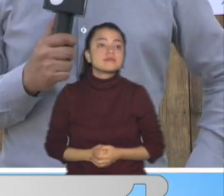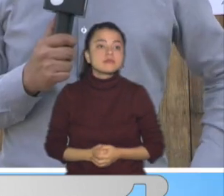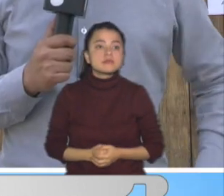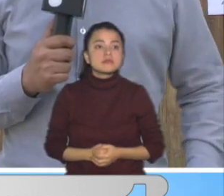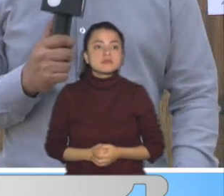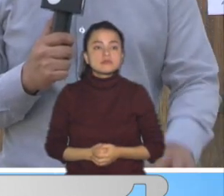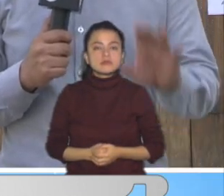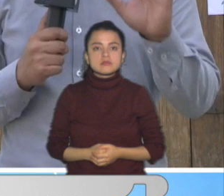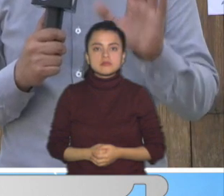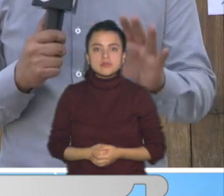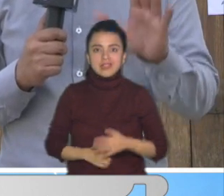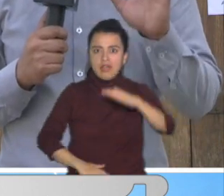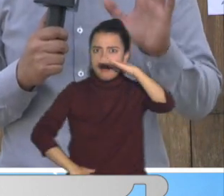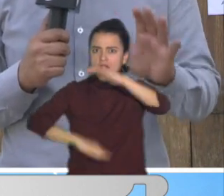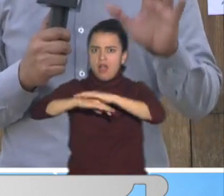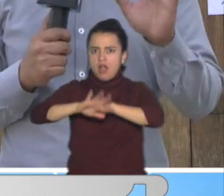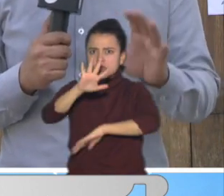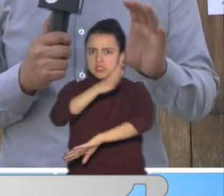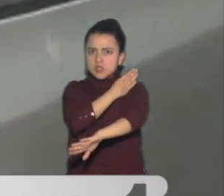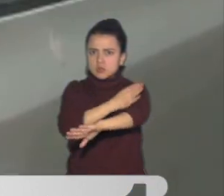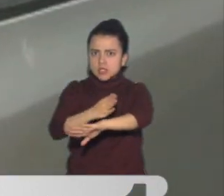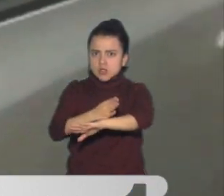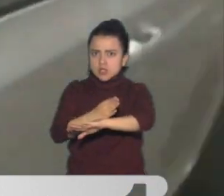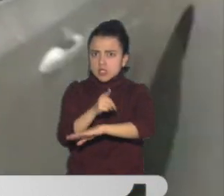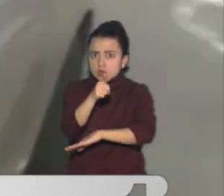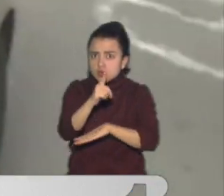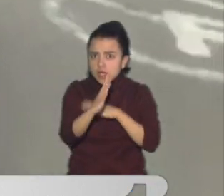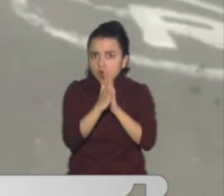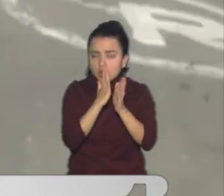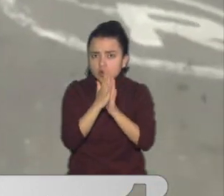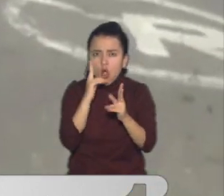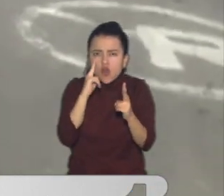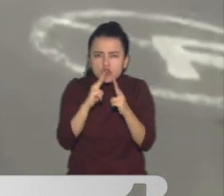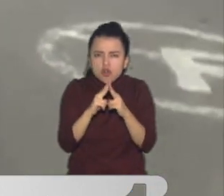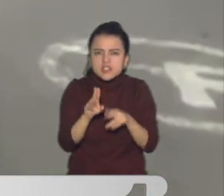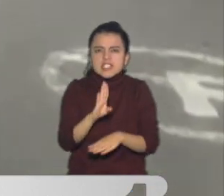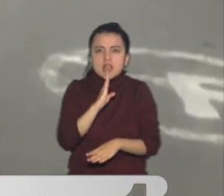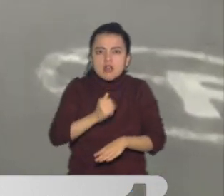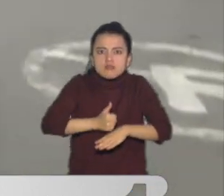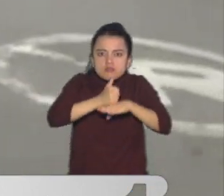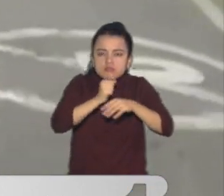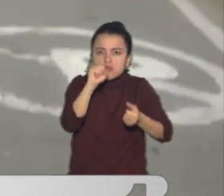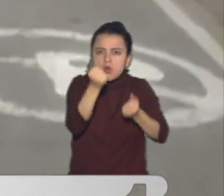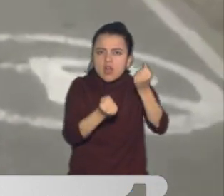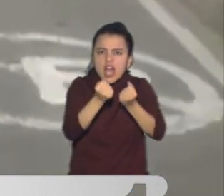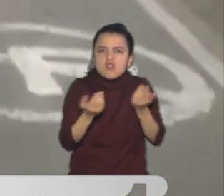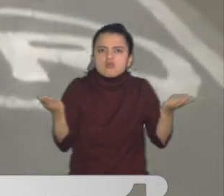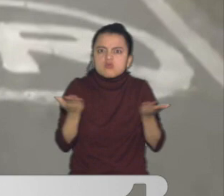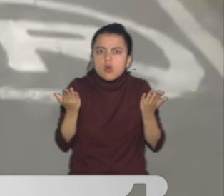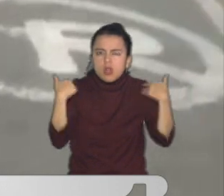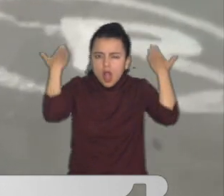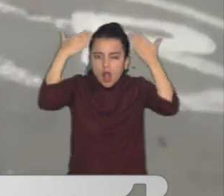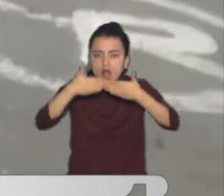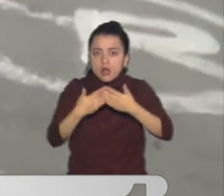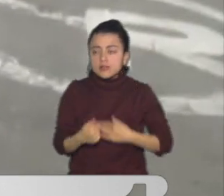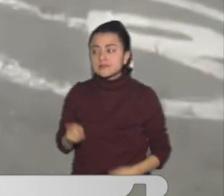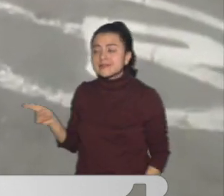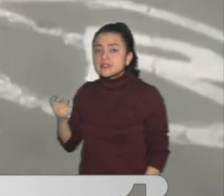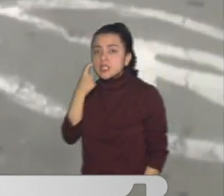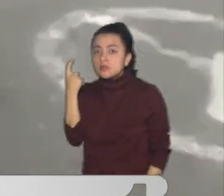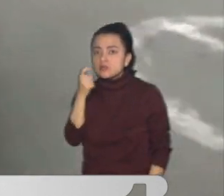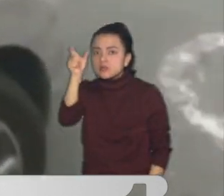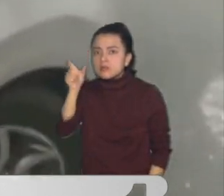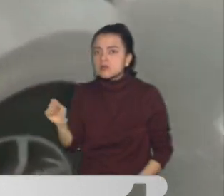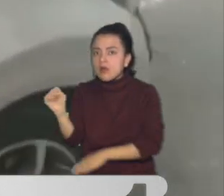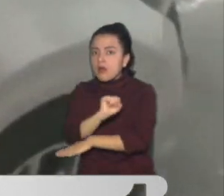una recompensa de hasta 5 millones de pesos a quien brinde información que permita ubicar al conductor de un